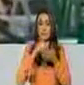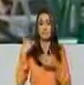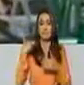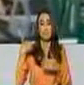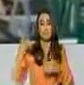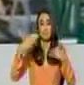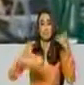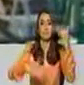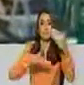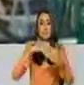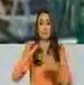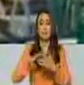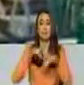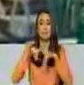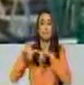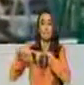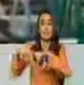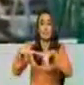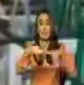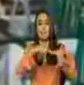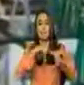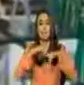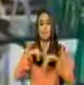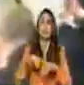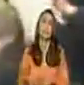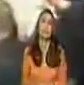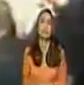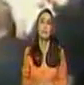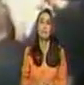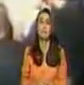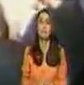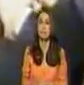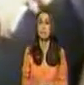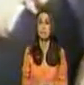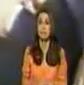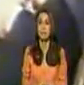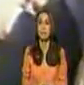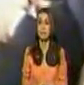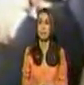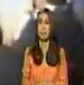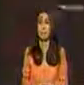con la democracia de esta mancomunidad. Paco Urbina, Medios Públicos.